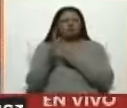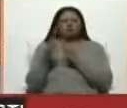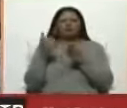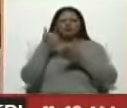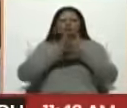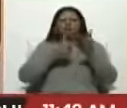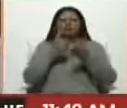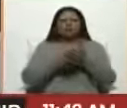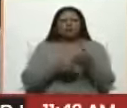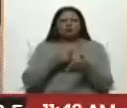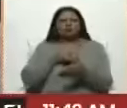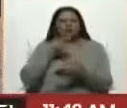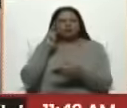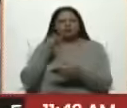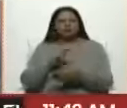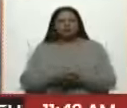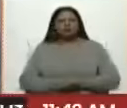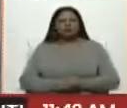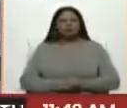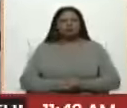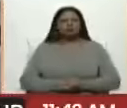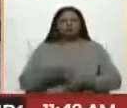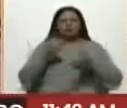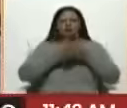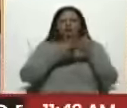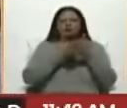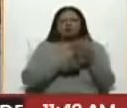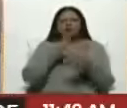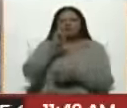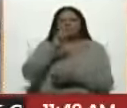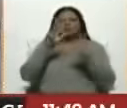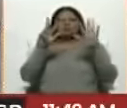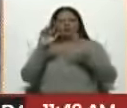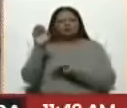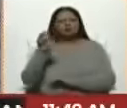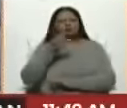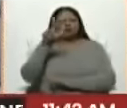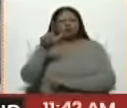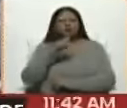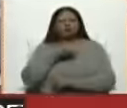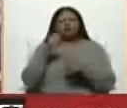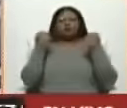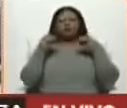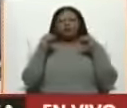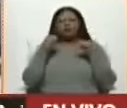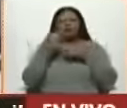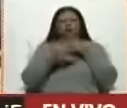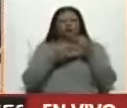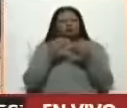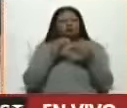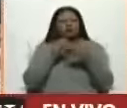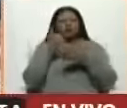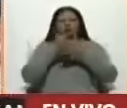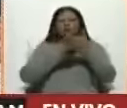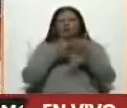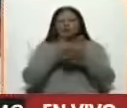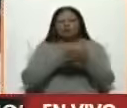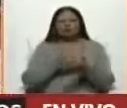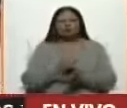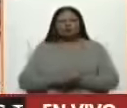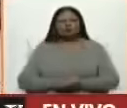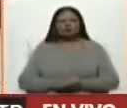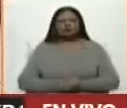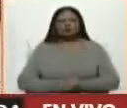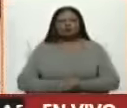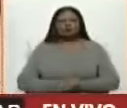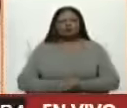llama. El combate del 28 de julio es electoral. Nosotros nos preparamos para ese combate. ¿Cómo nos